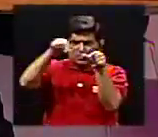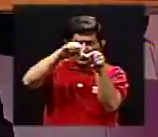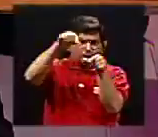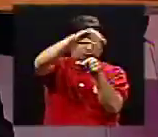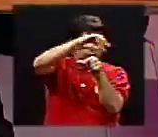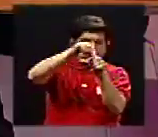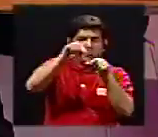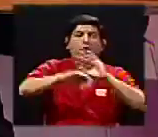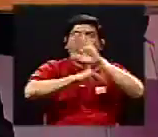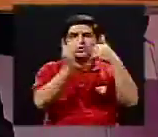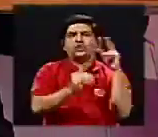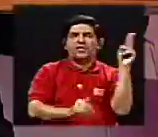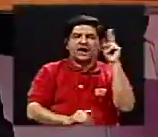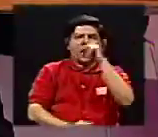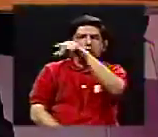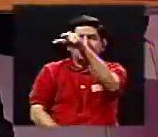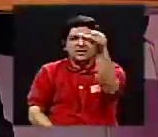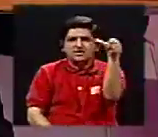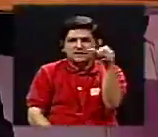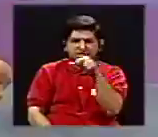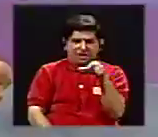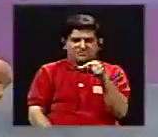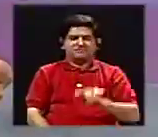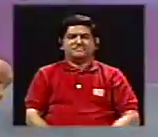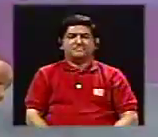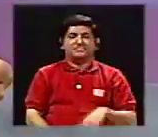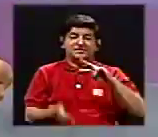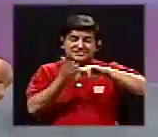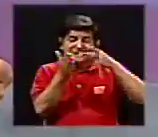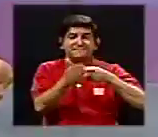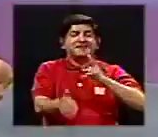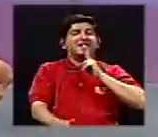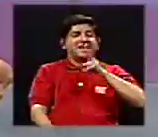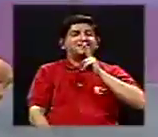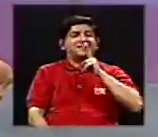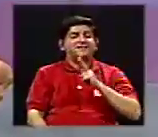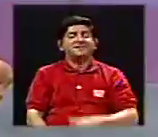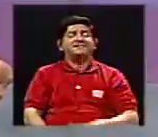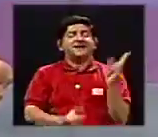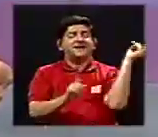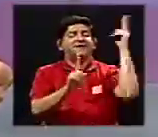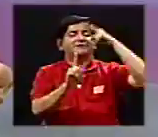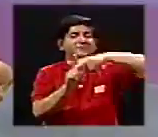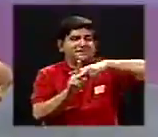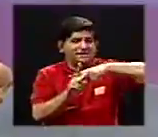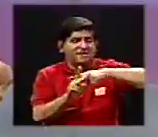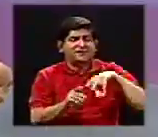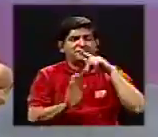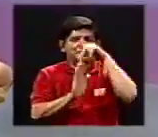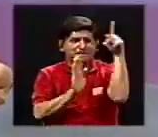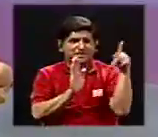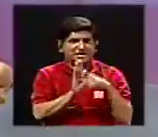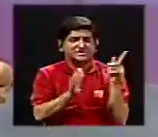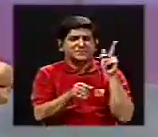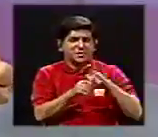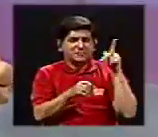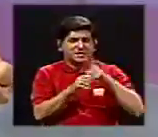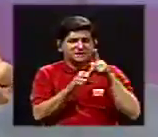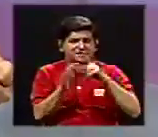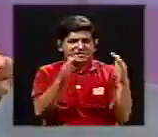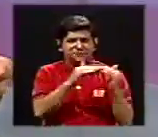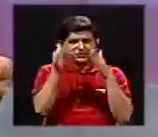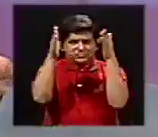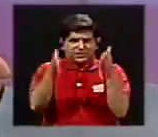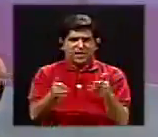unidad hidrológica, que es poner en práctica realmente y hacer efectivo el principio de participación